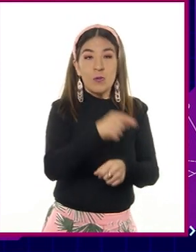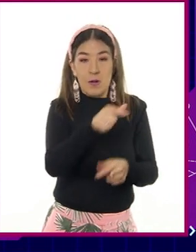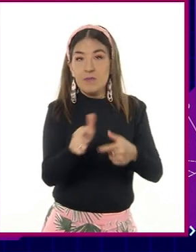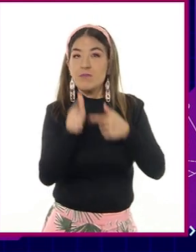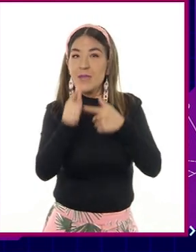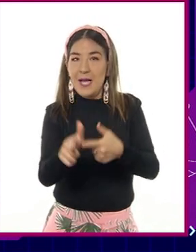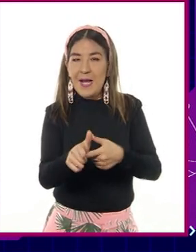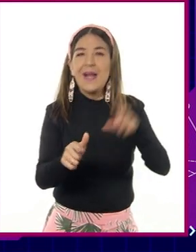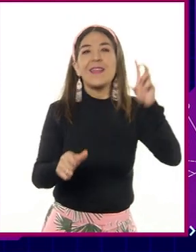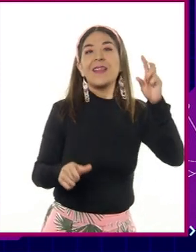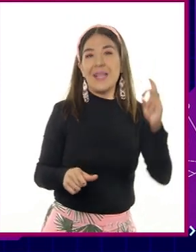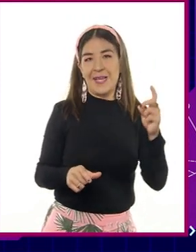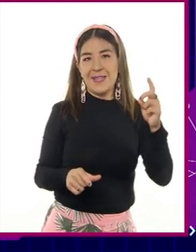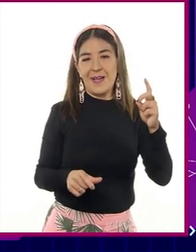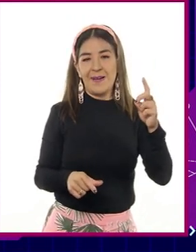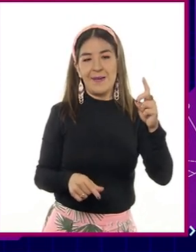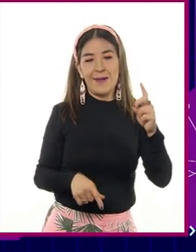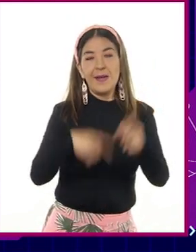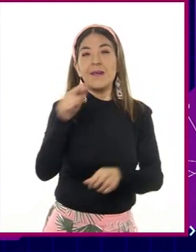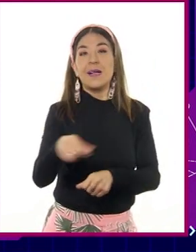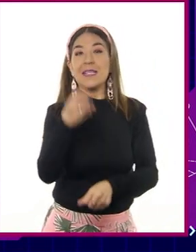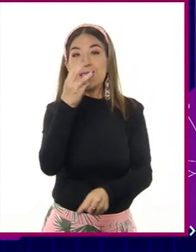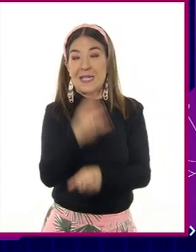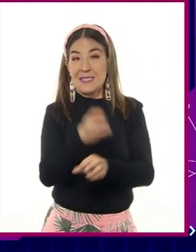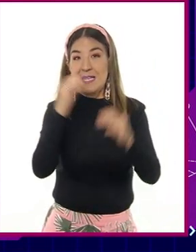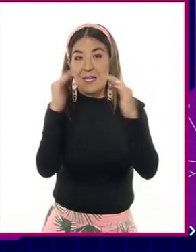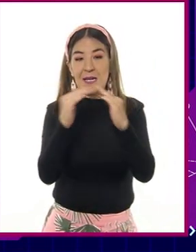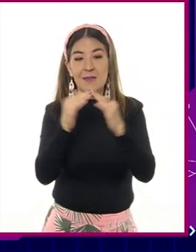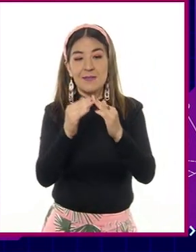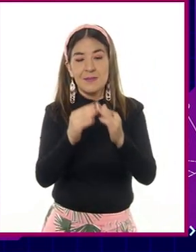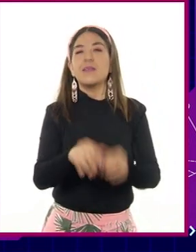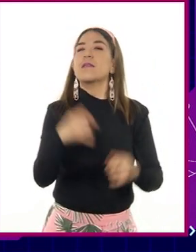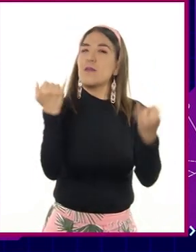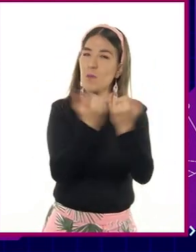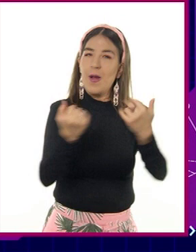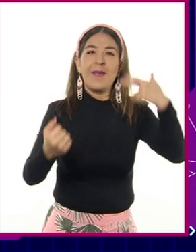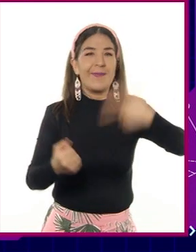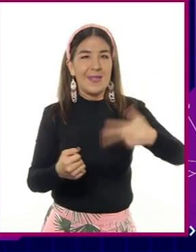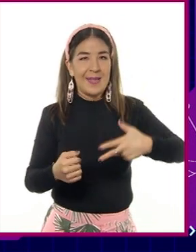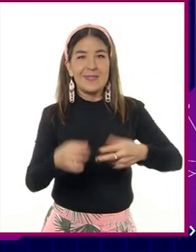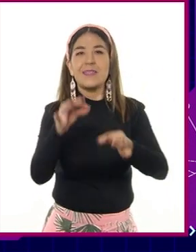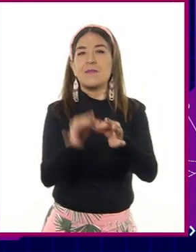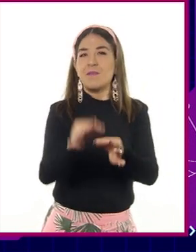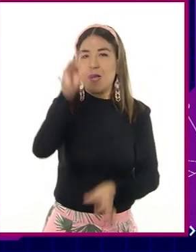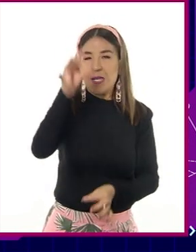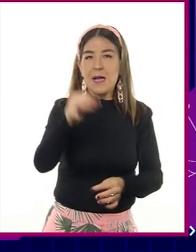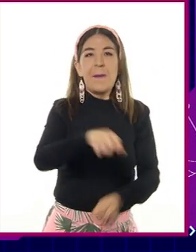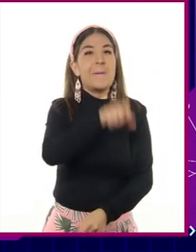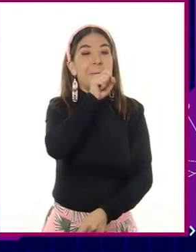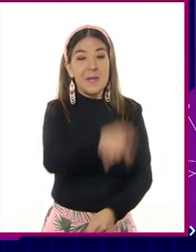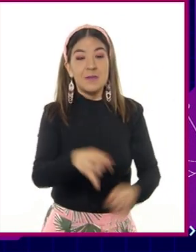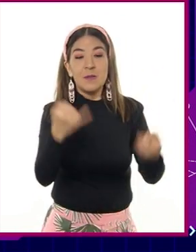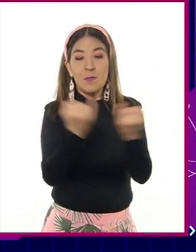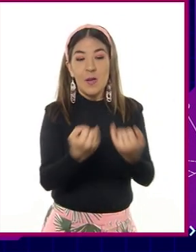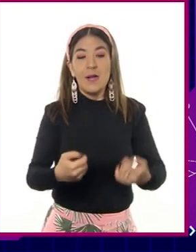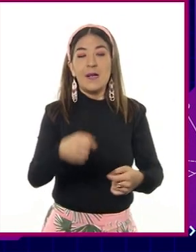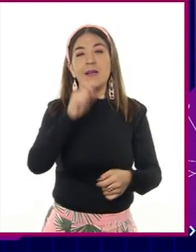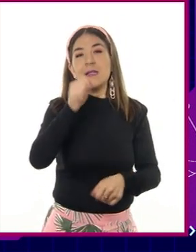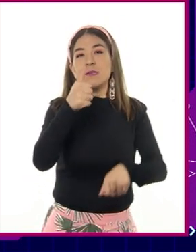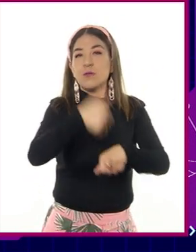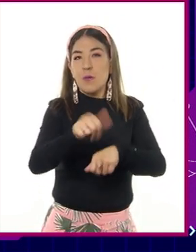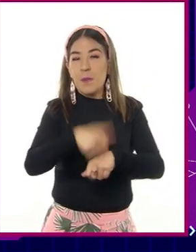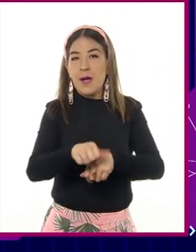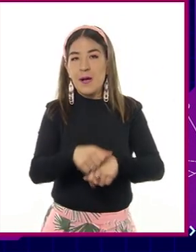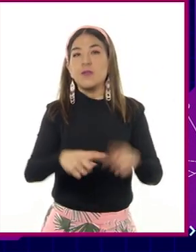sucesión es 30. Para la tercera casa se ocuparon otras 13 varillas, con lo cual el tercer término de la sucesión